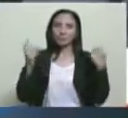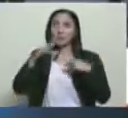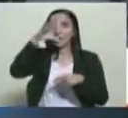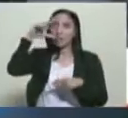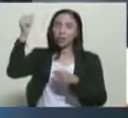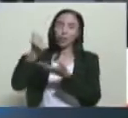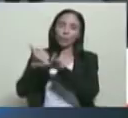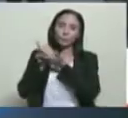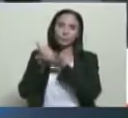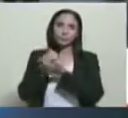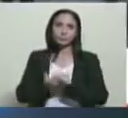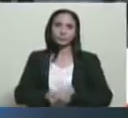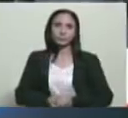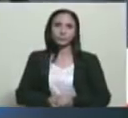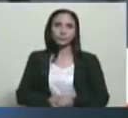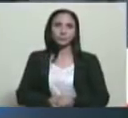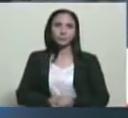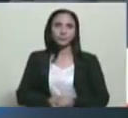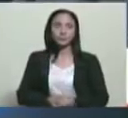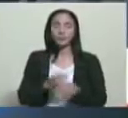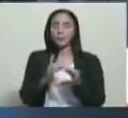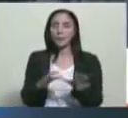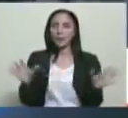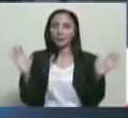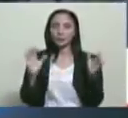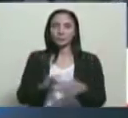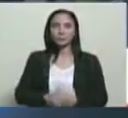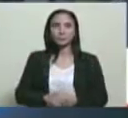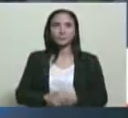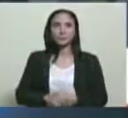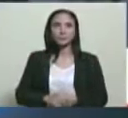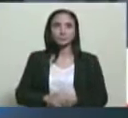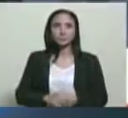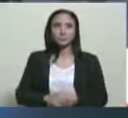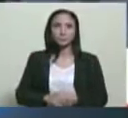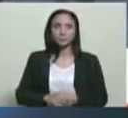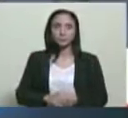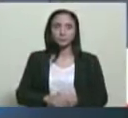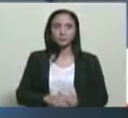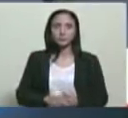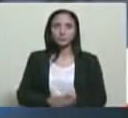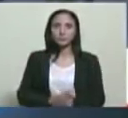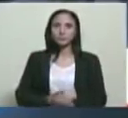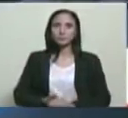Dios. Por milagro. Salvó su vida el coronel.